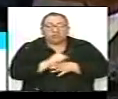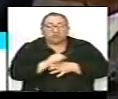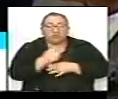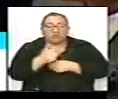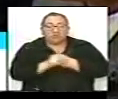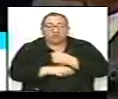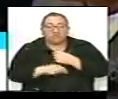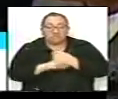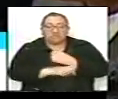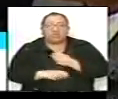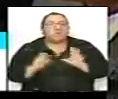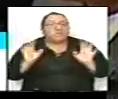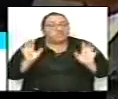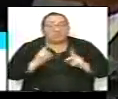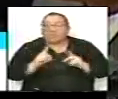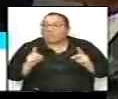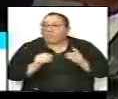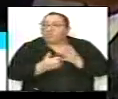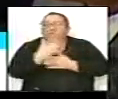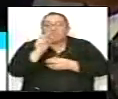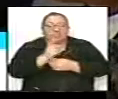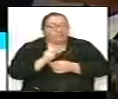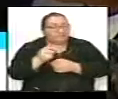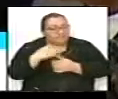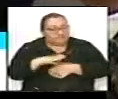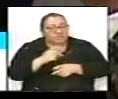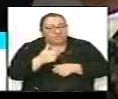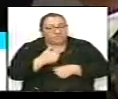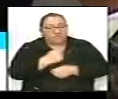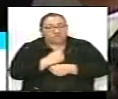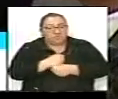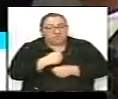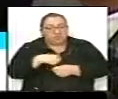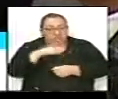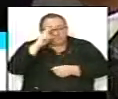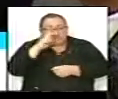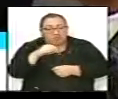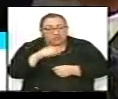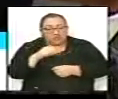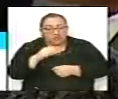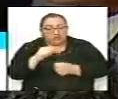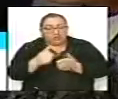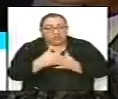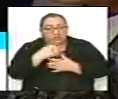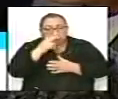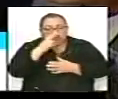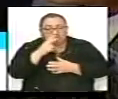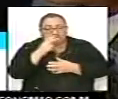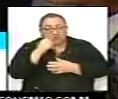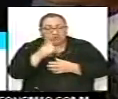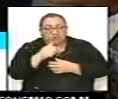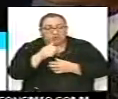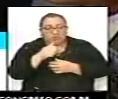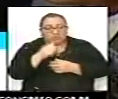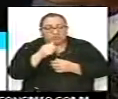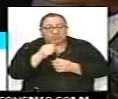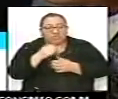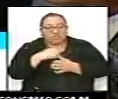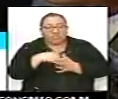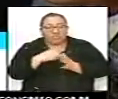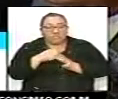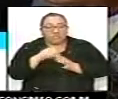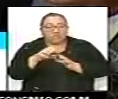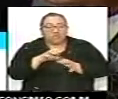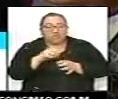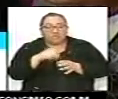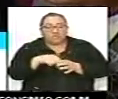otros países y que no son ninguna novedad, pero sí son novedad para el Perú. Y son novedad porque creo que lo que van a terminar